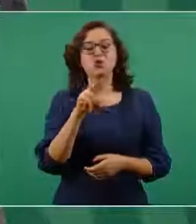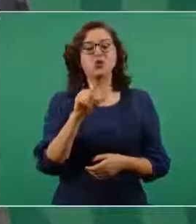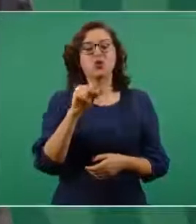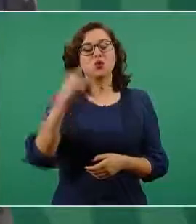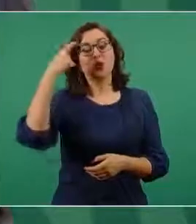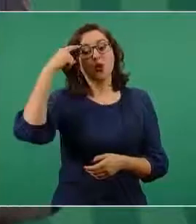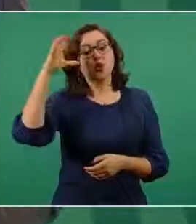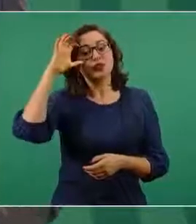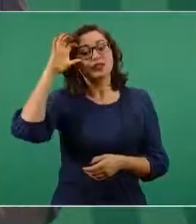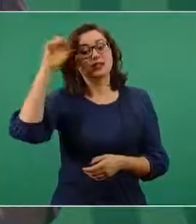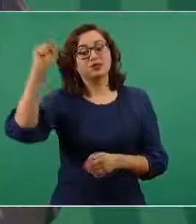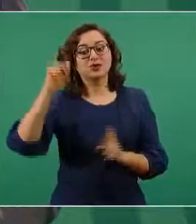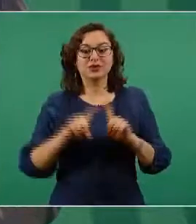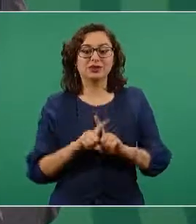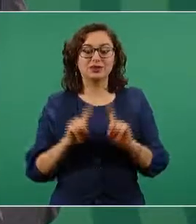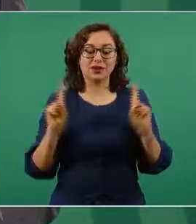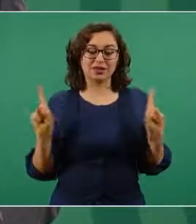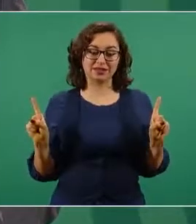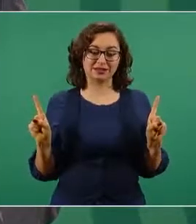distinta.